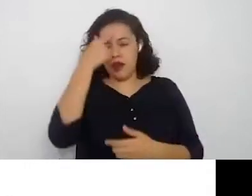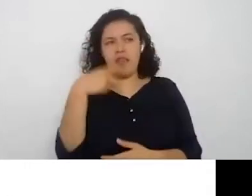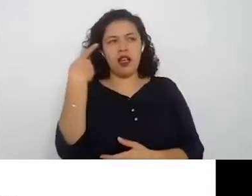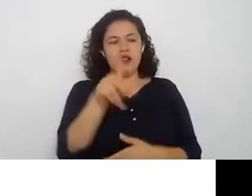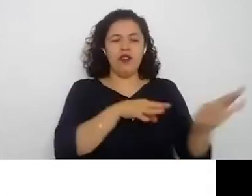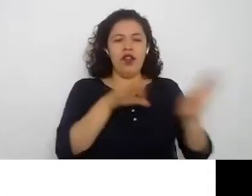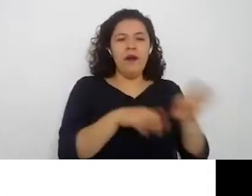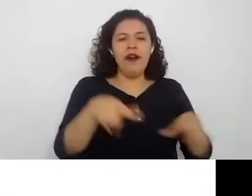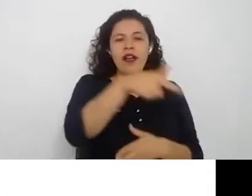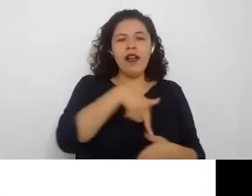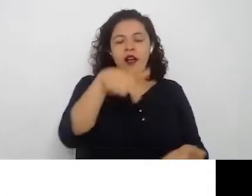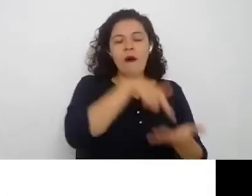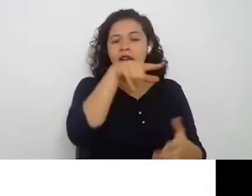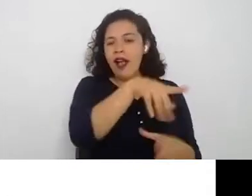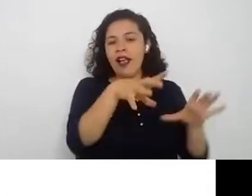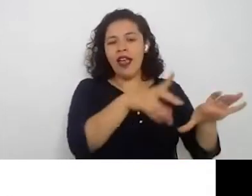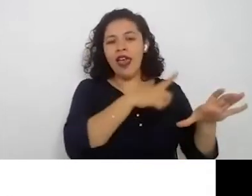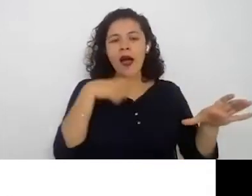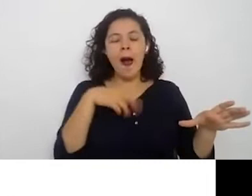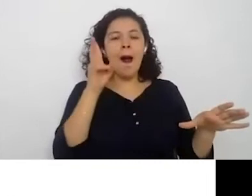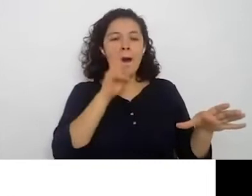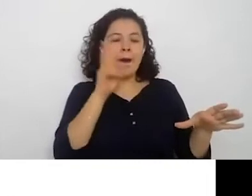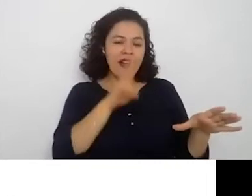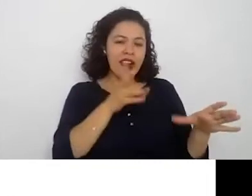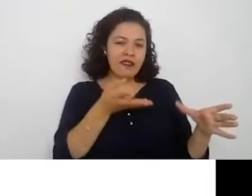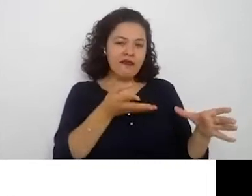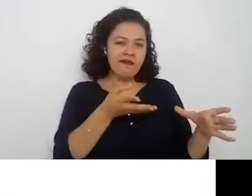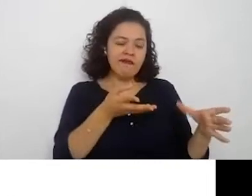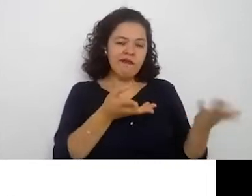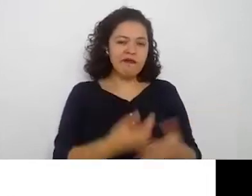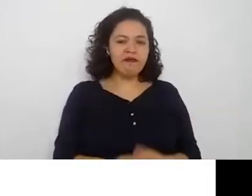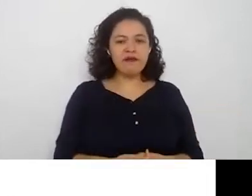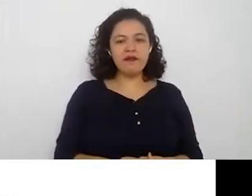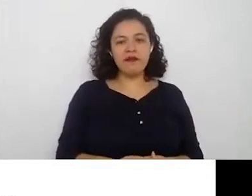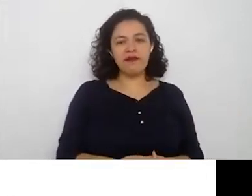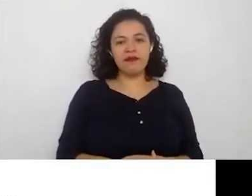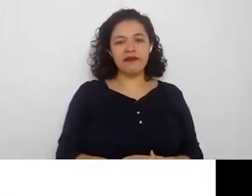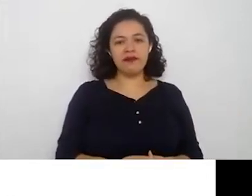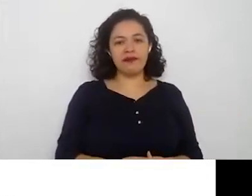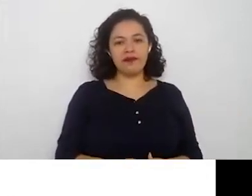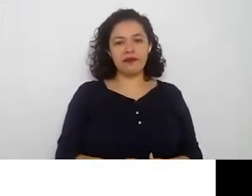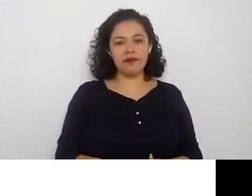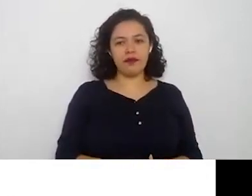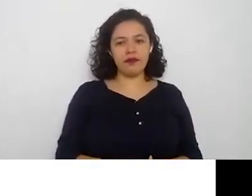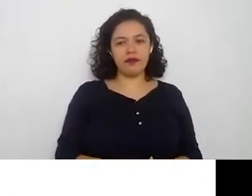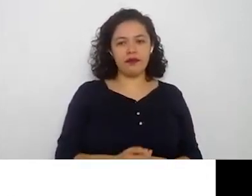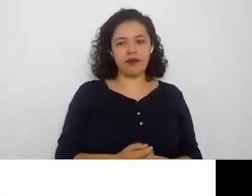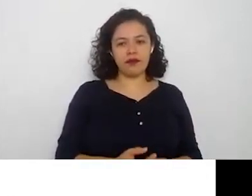en estas zonas, comprando desde espacios, digamos, en donde